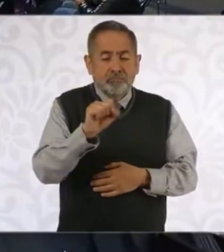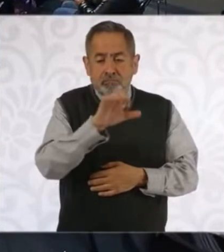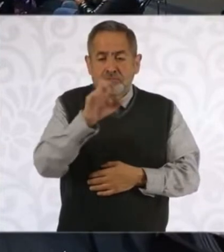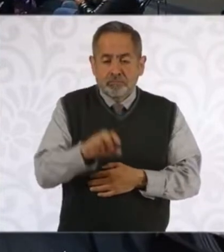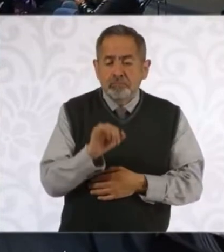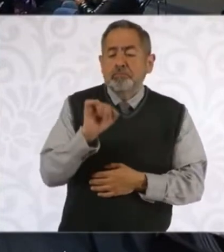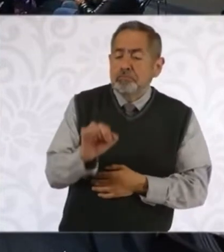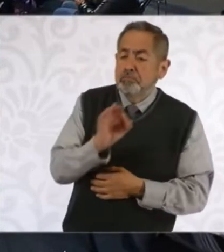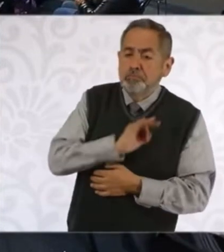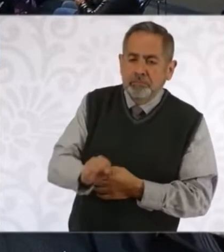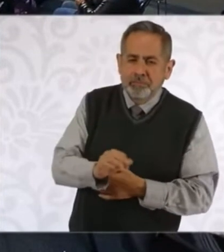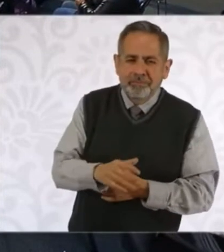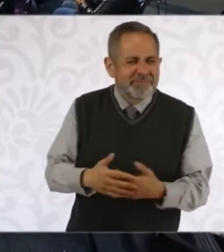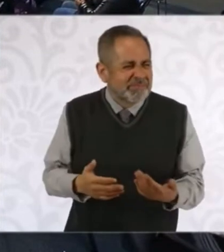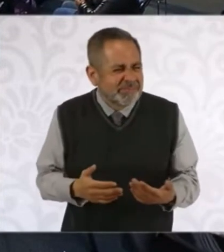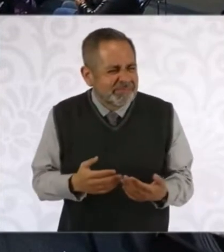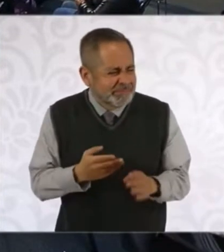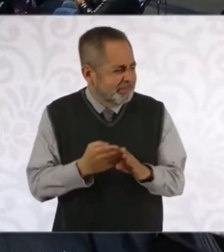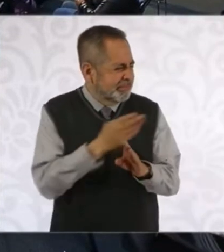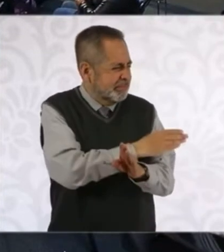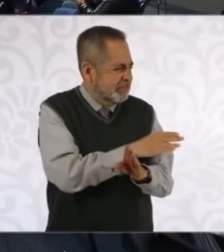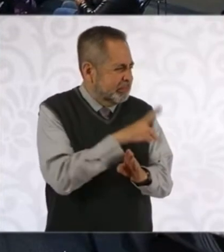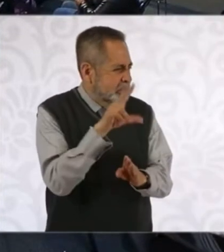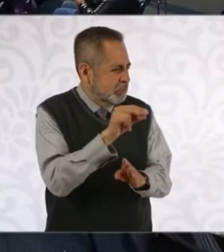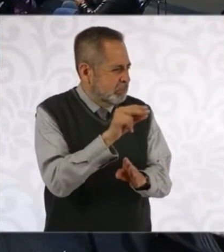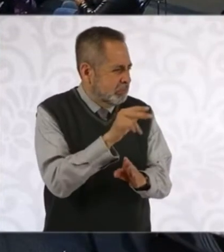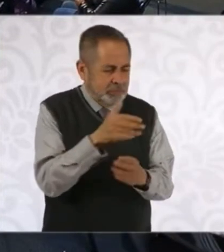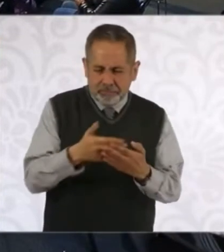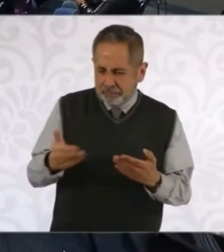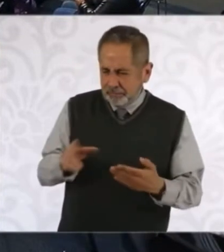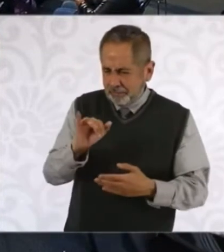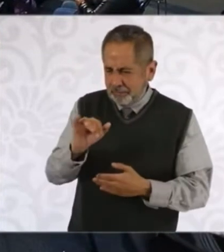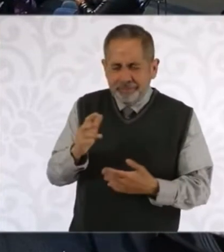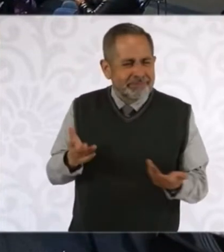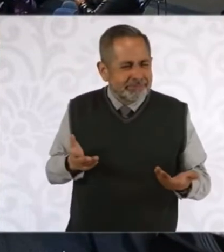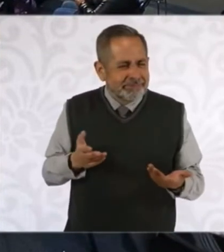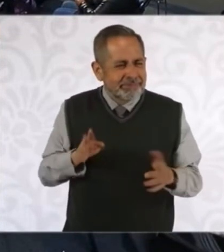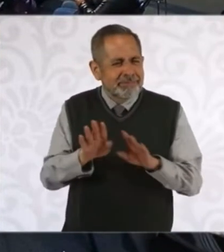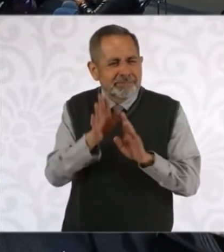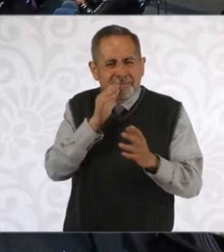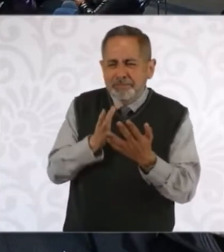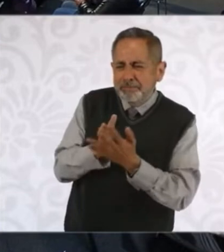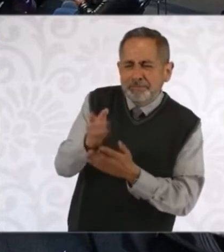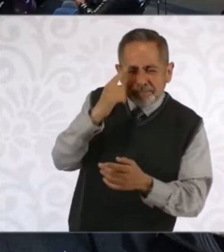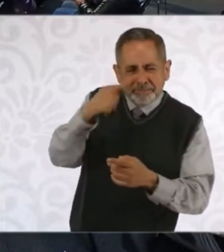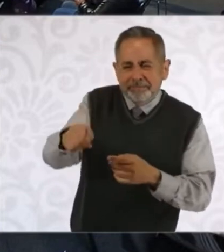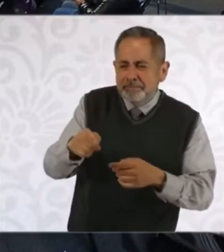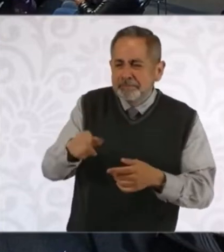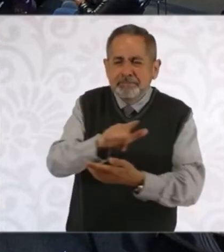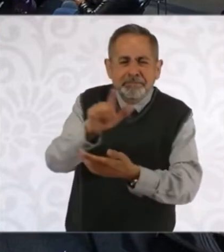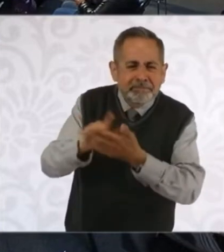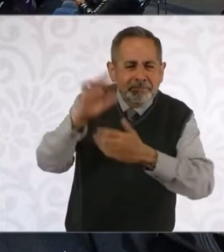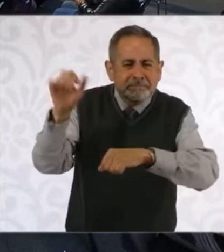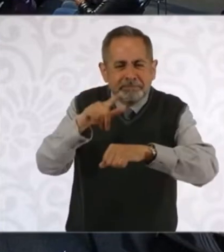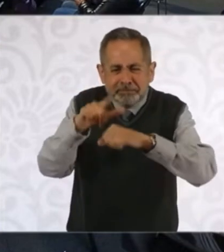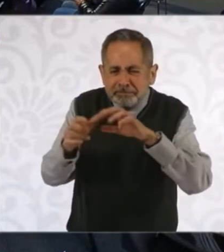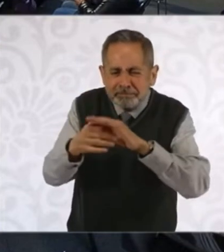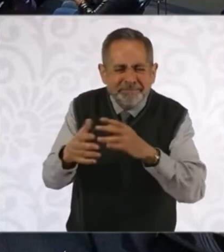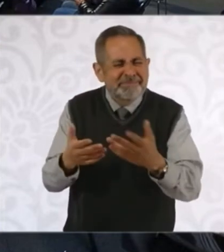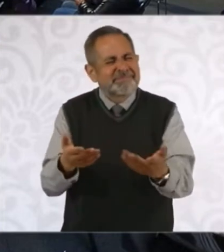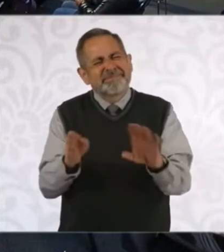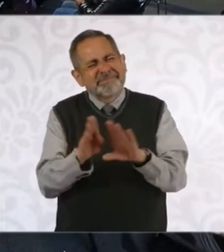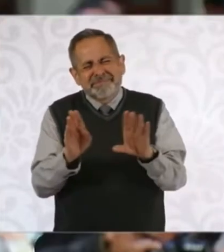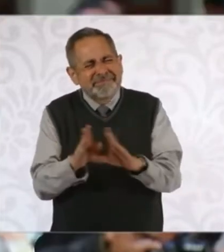puede meterse a calificar las leyes electorales federales. De tal manera que la propia Corte o el